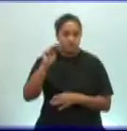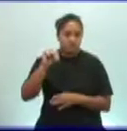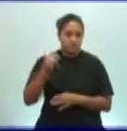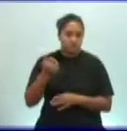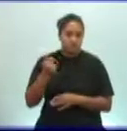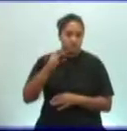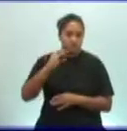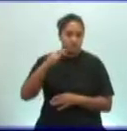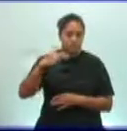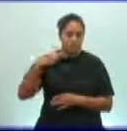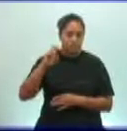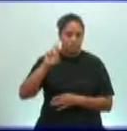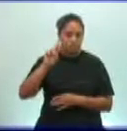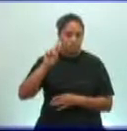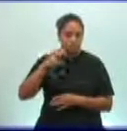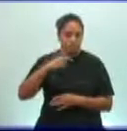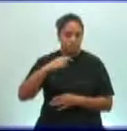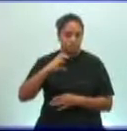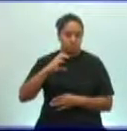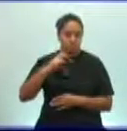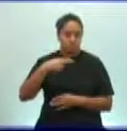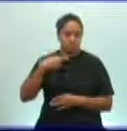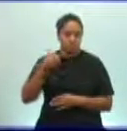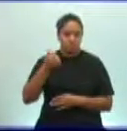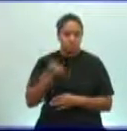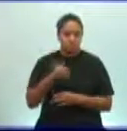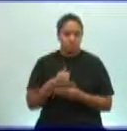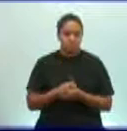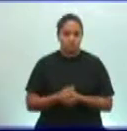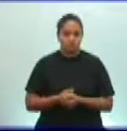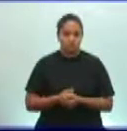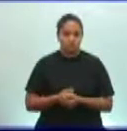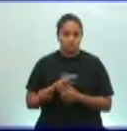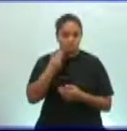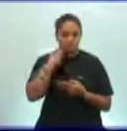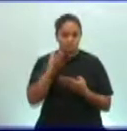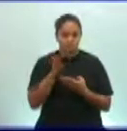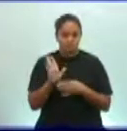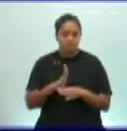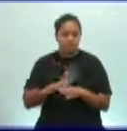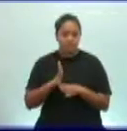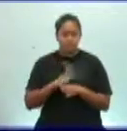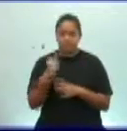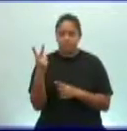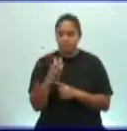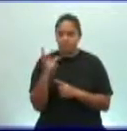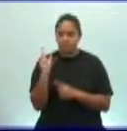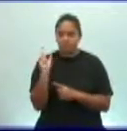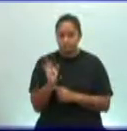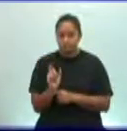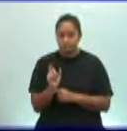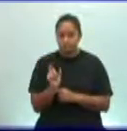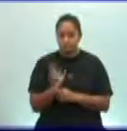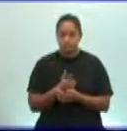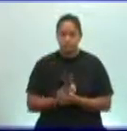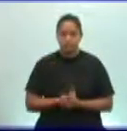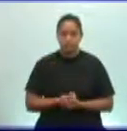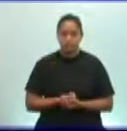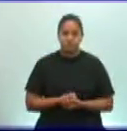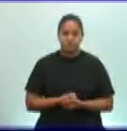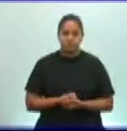significa sosegada, juiciosa, madura, vieja. Fíjense que la voz del viejo, una voz